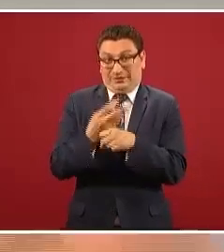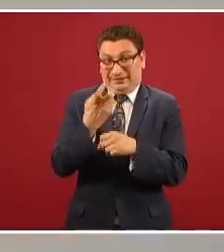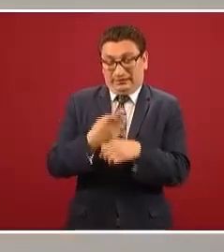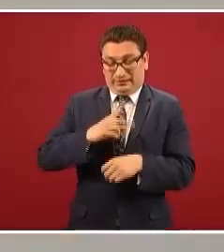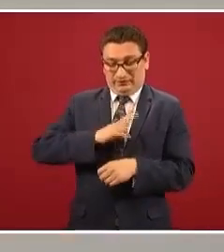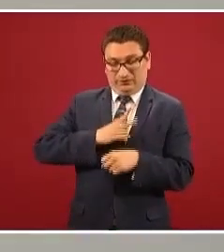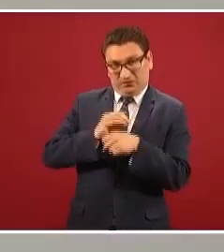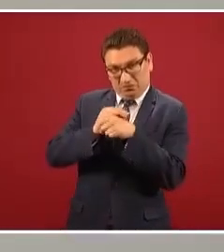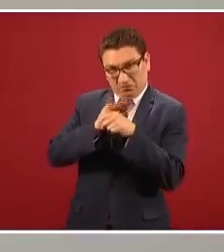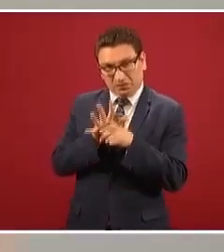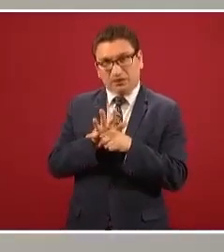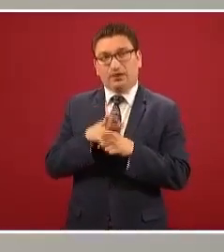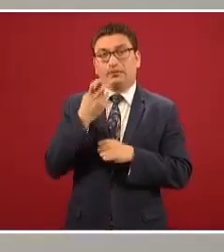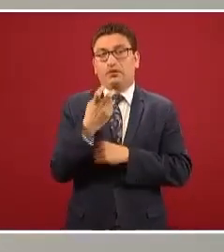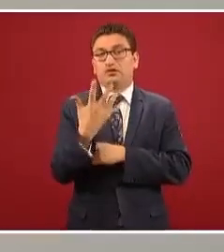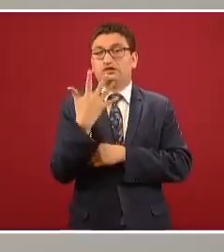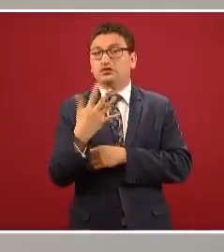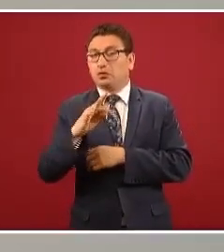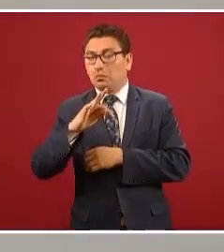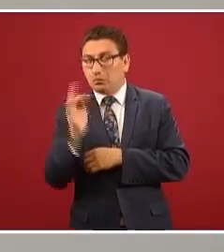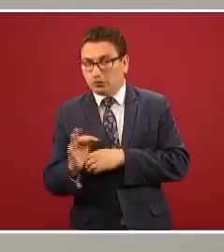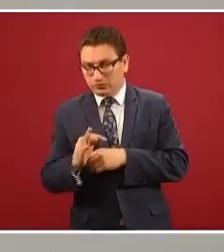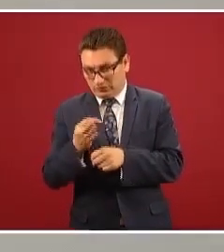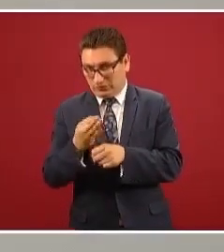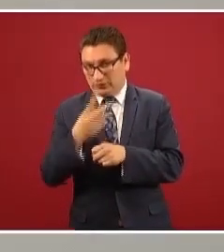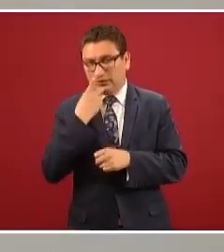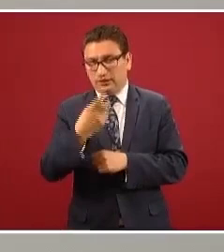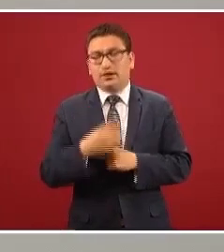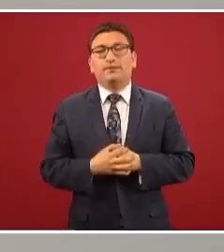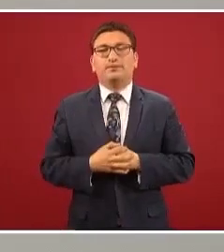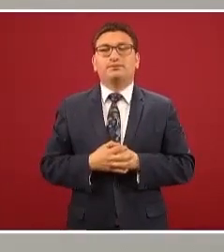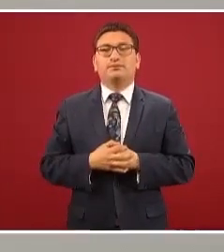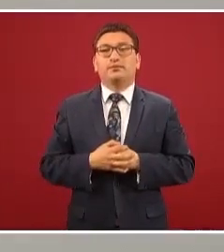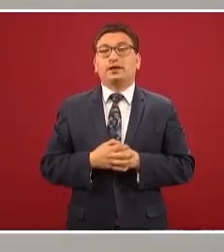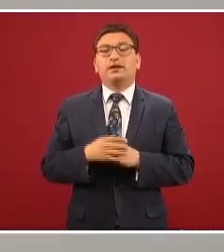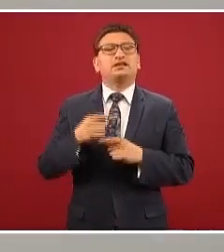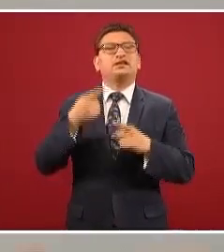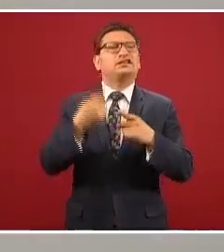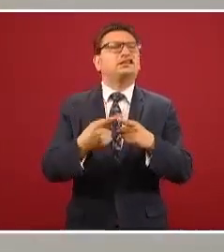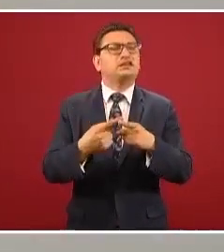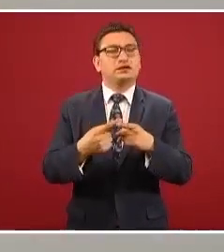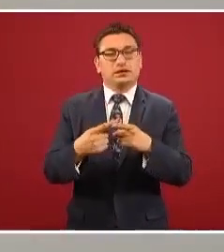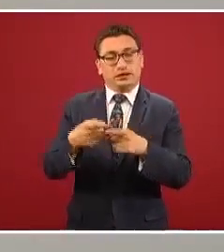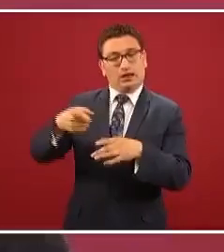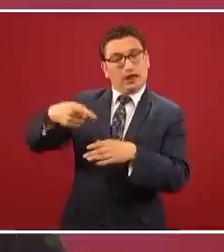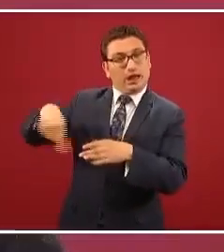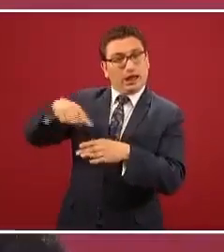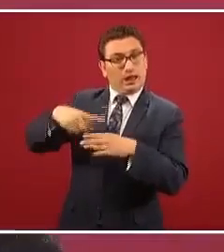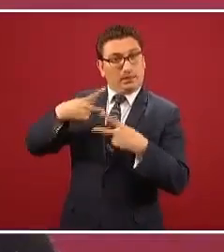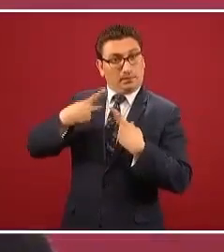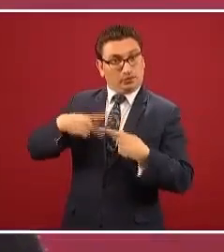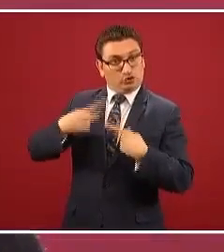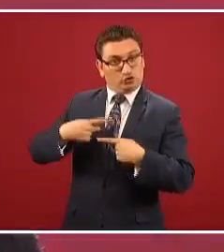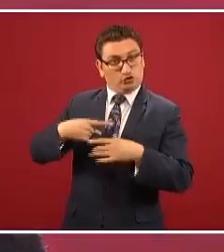coronavirus. En ese 5% del que estamos hablando están las personas que tienen condiciones